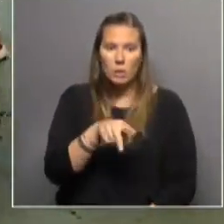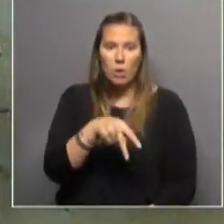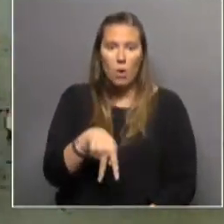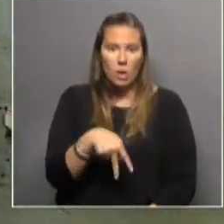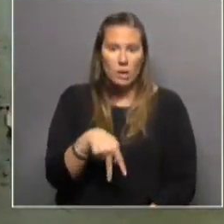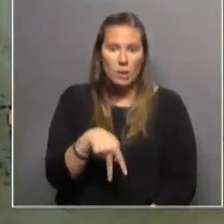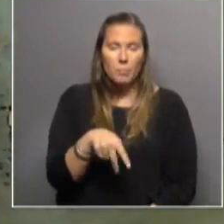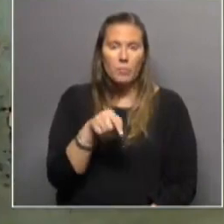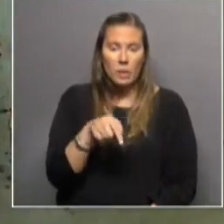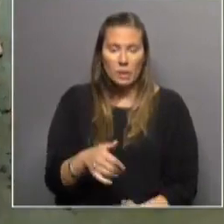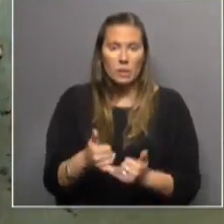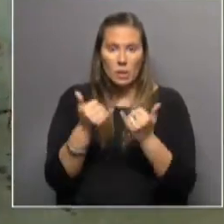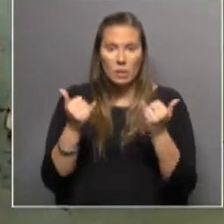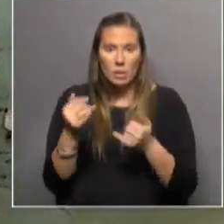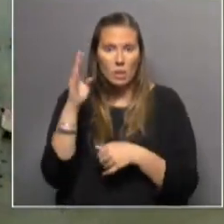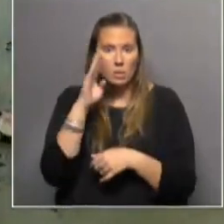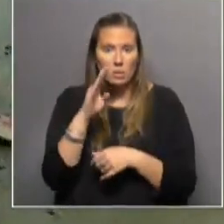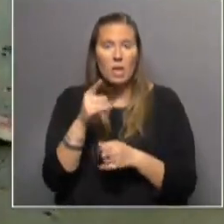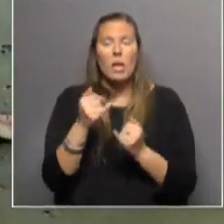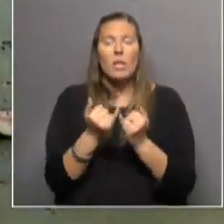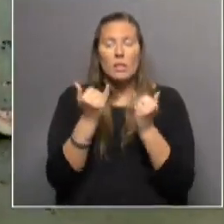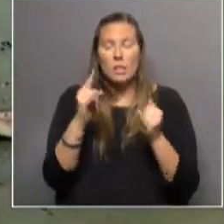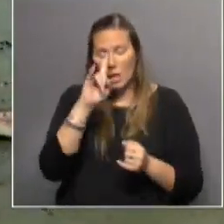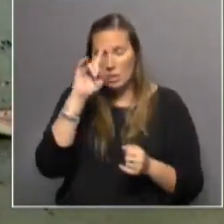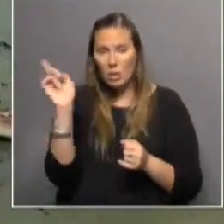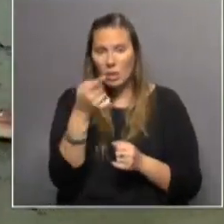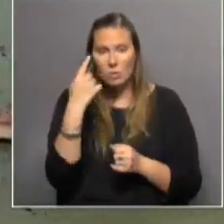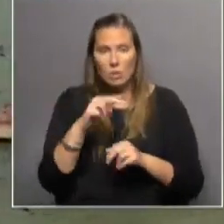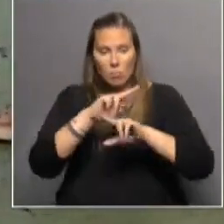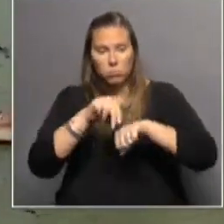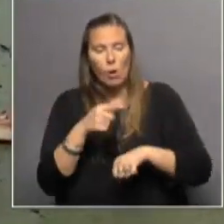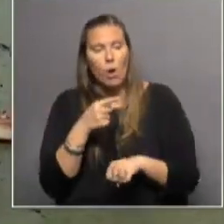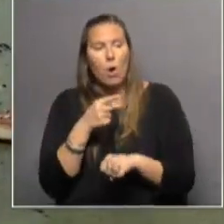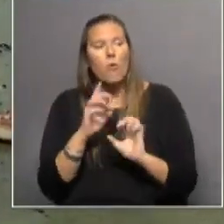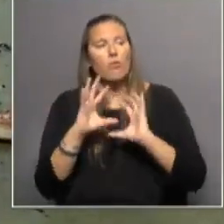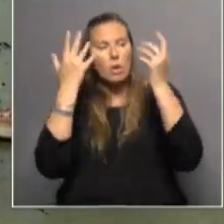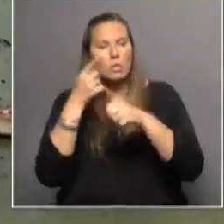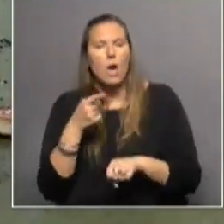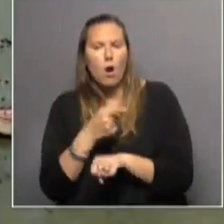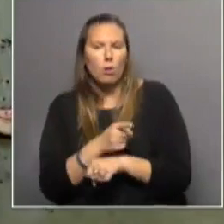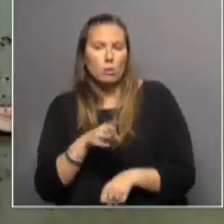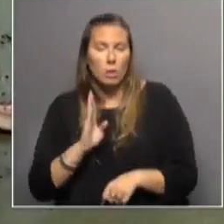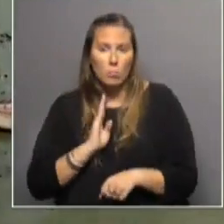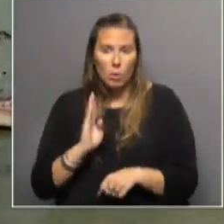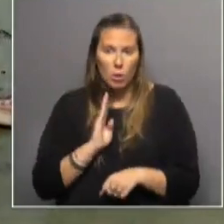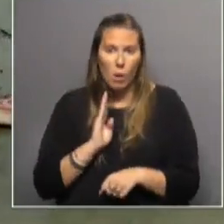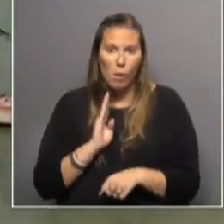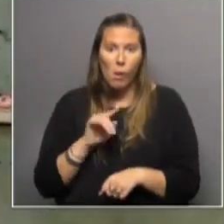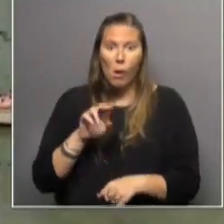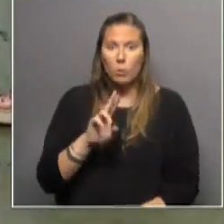porque, bueno, este día se conmemora el Día Internacional por la eliminación de la violencia contra las mujeres y